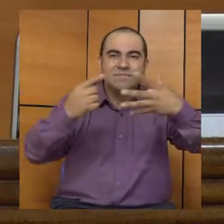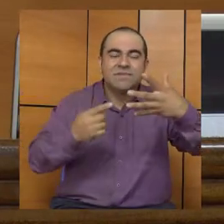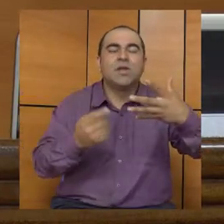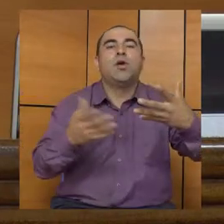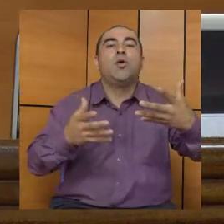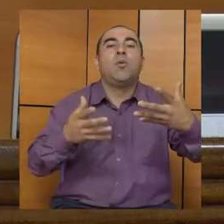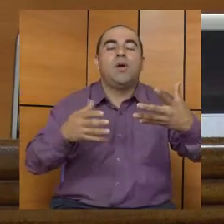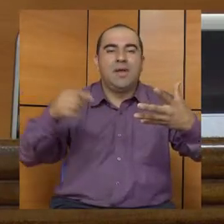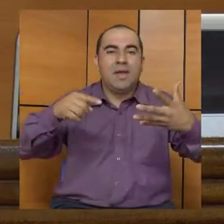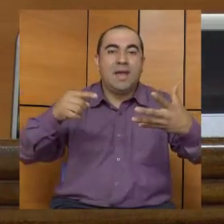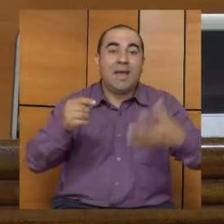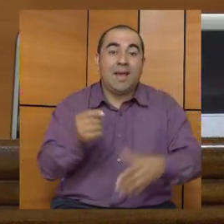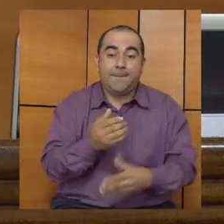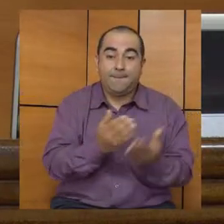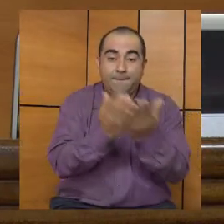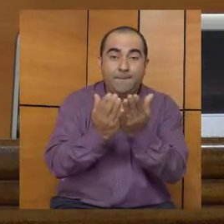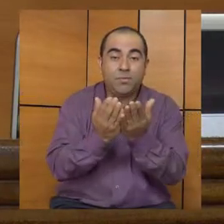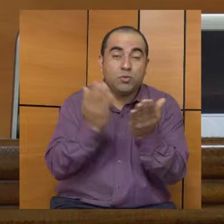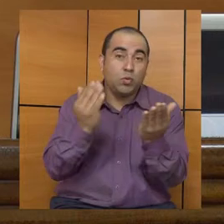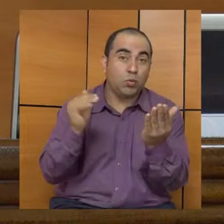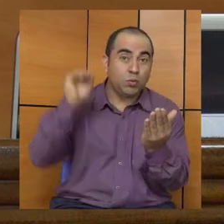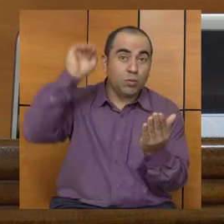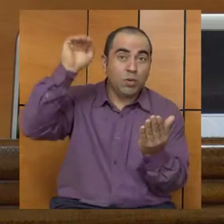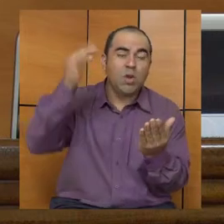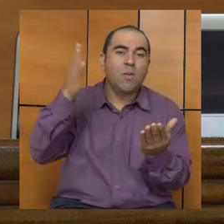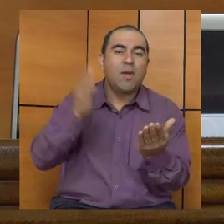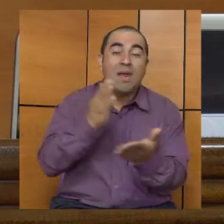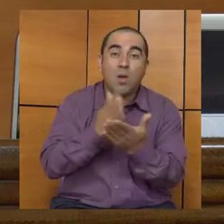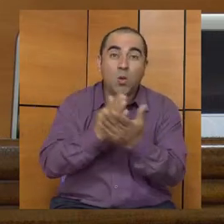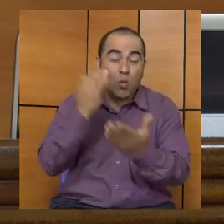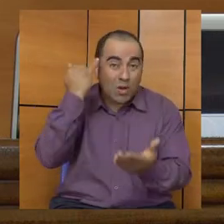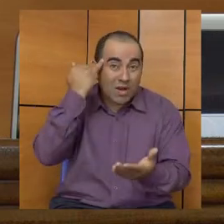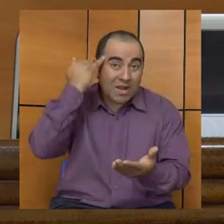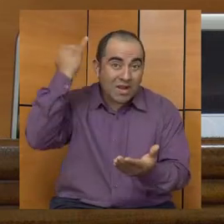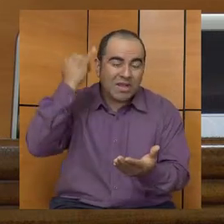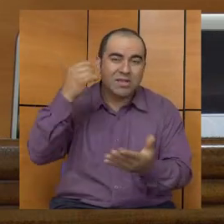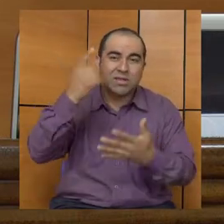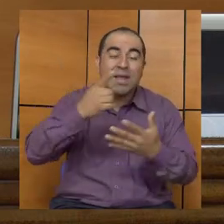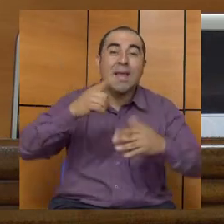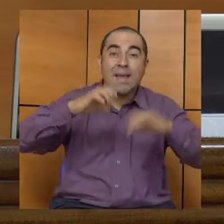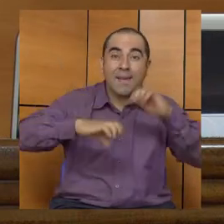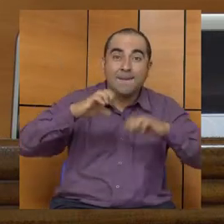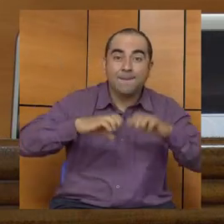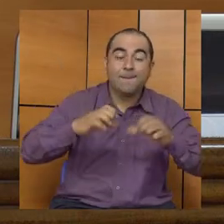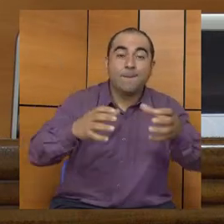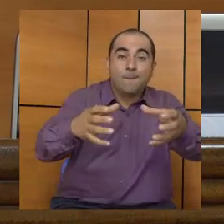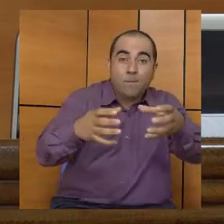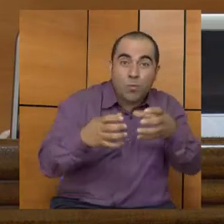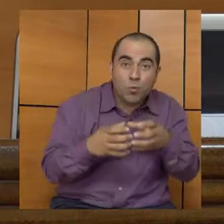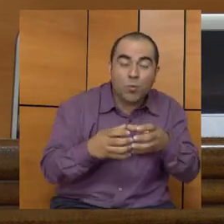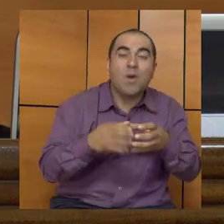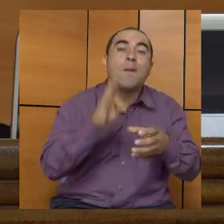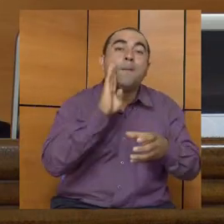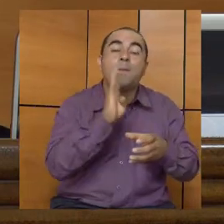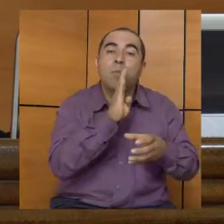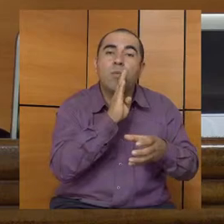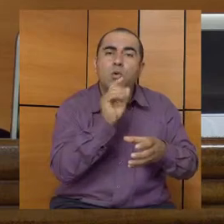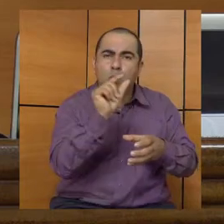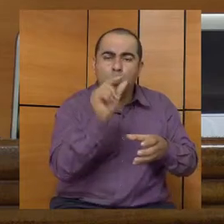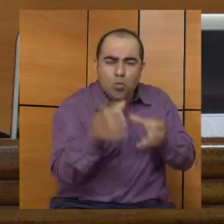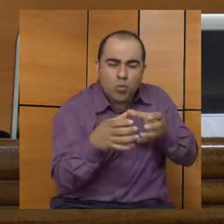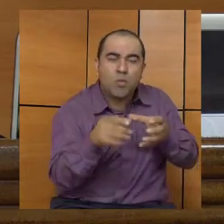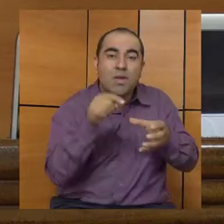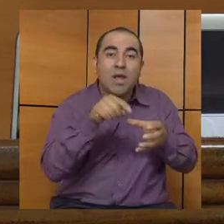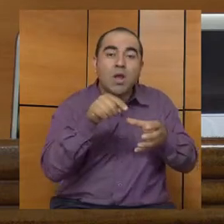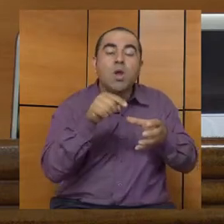Estudios Superiores a través de su Escuela de Ingeniería con la Facultad de Ciencias Empresariales de la Universidad de Biobío. Es por eso que